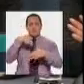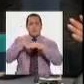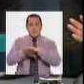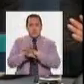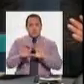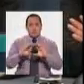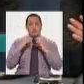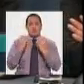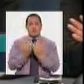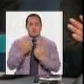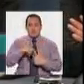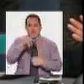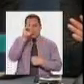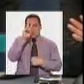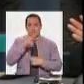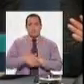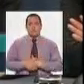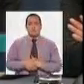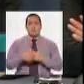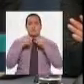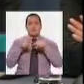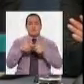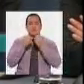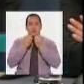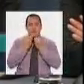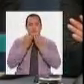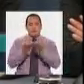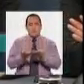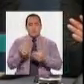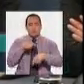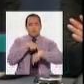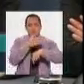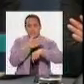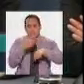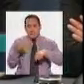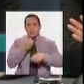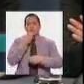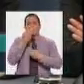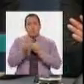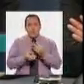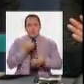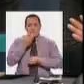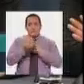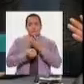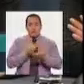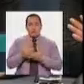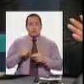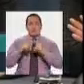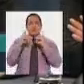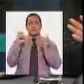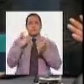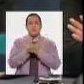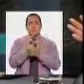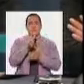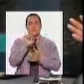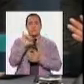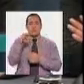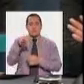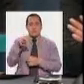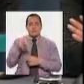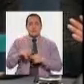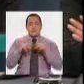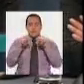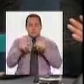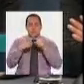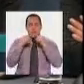de la República, que son informados periódicamente de lo que acontece en el caso Chavín de Huántar.